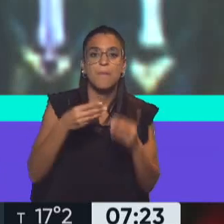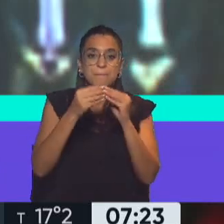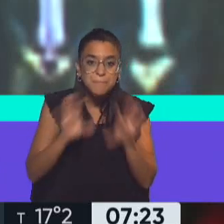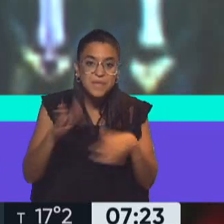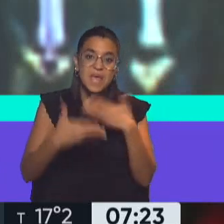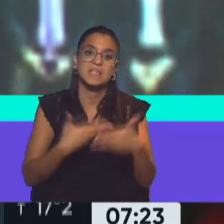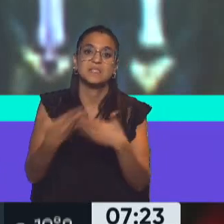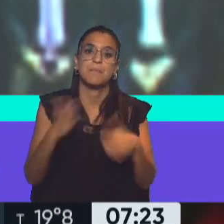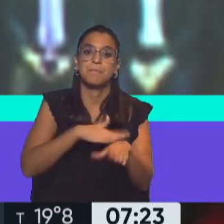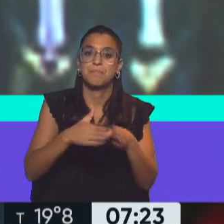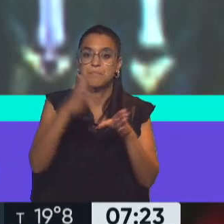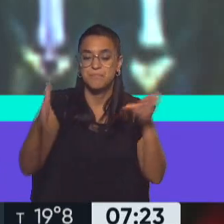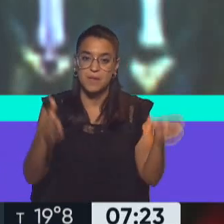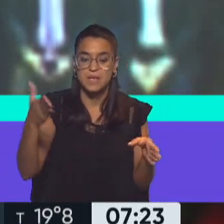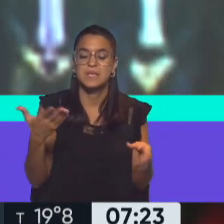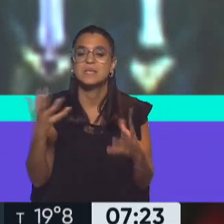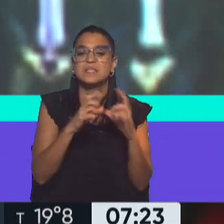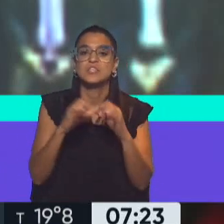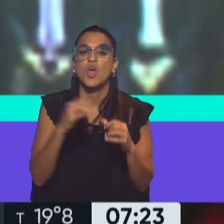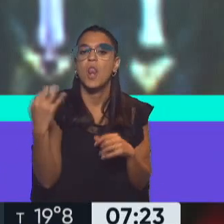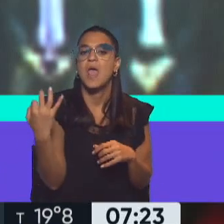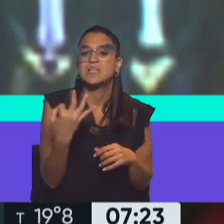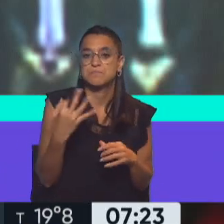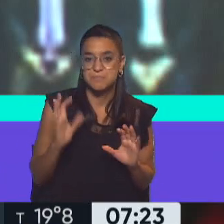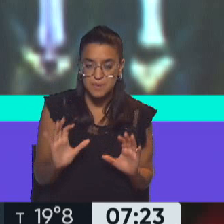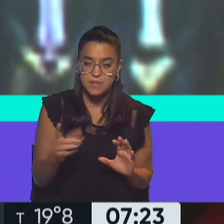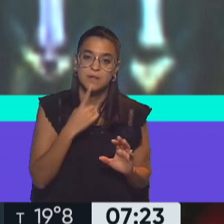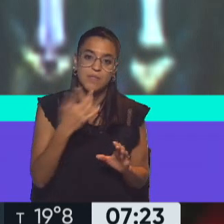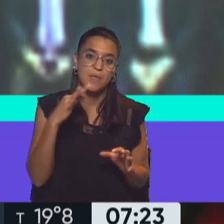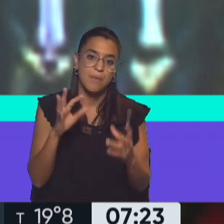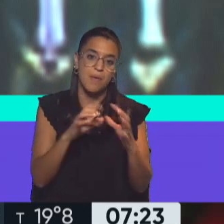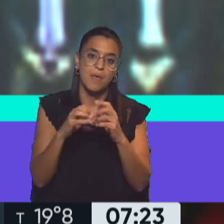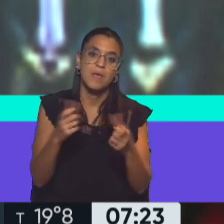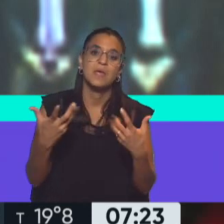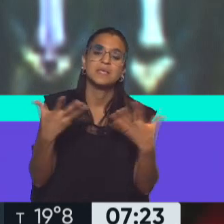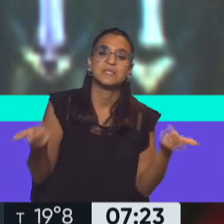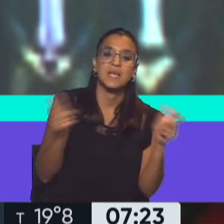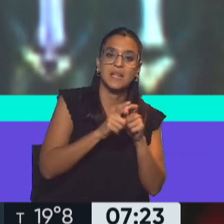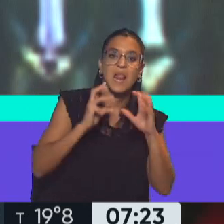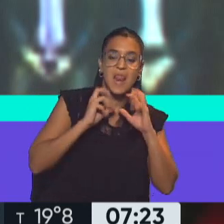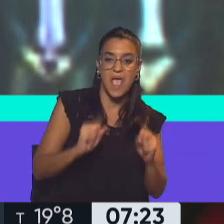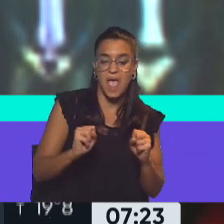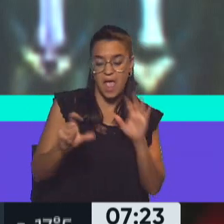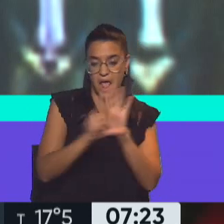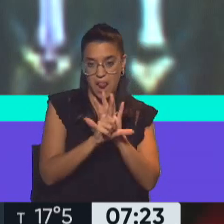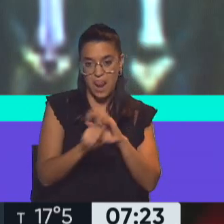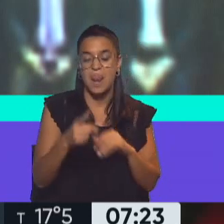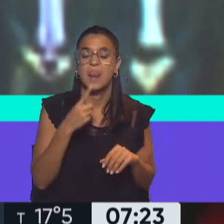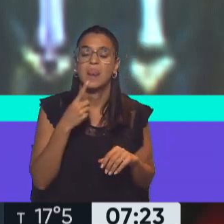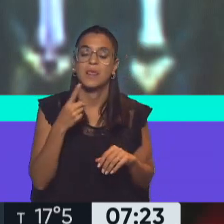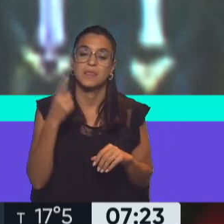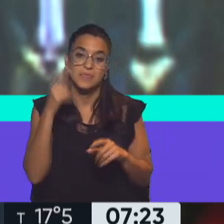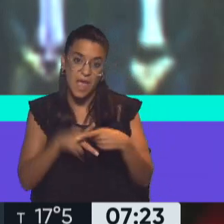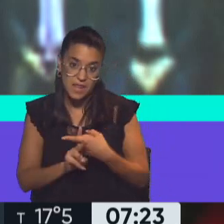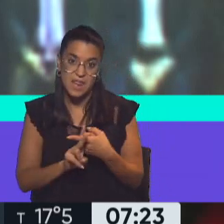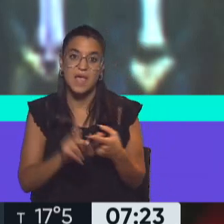un periodo de sesiones extraordinarias. Para esto tendría que trabajar la Secretaría Legal y Técnica, Vino Ibarra, en el decreto precisamente de la